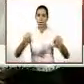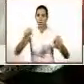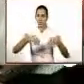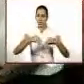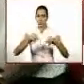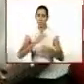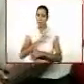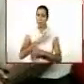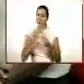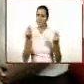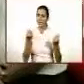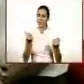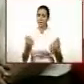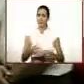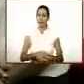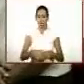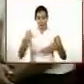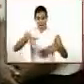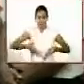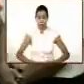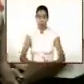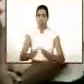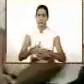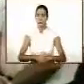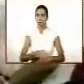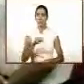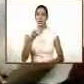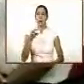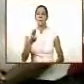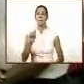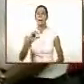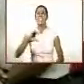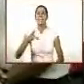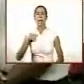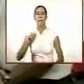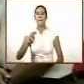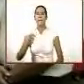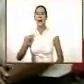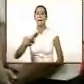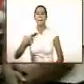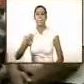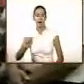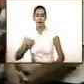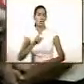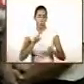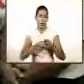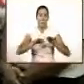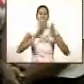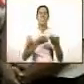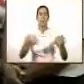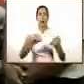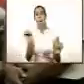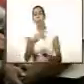el barro de nosotros donde nacimos. Pachamama o muerte, hay que salvar la tierra para que pueda